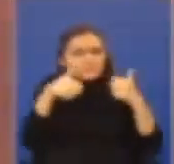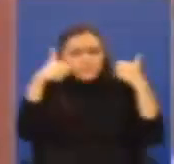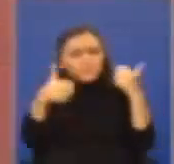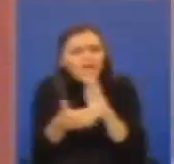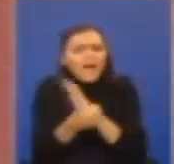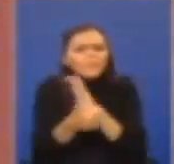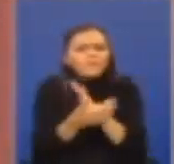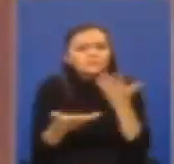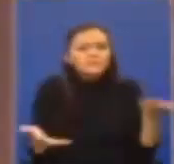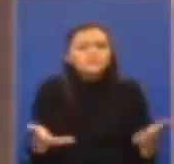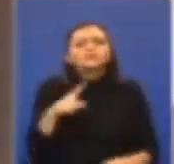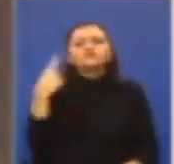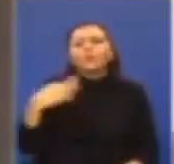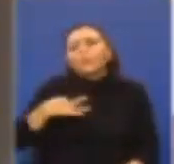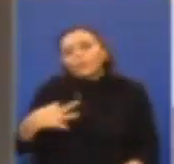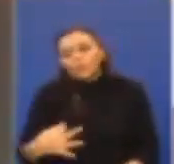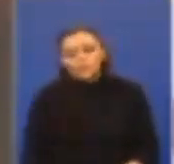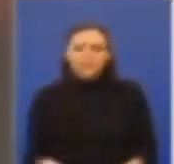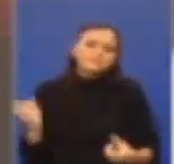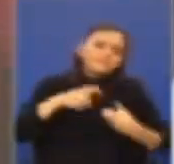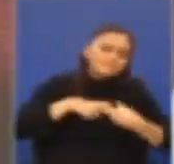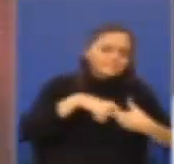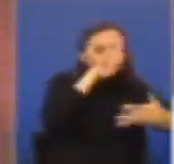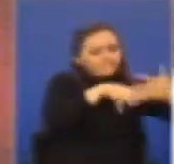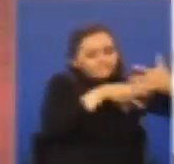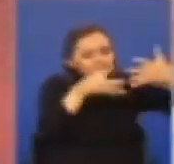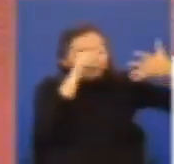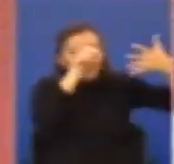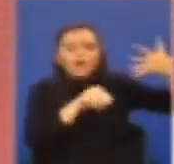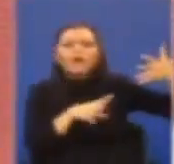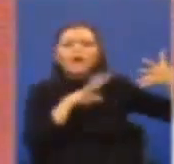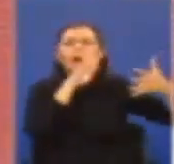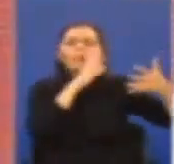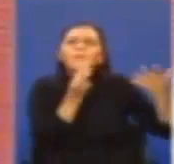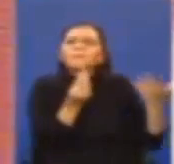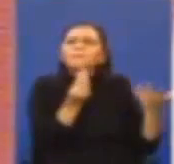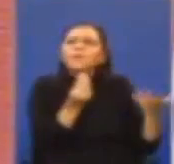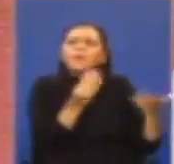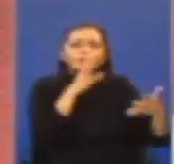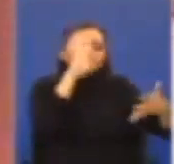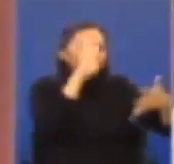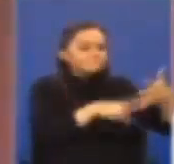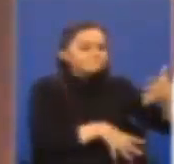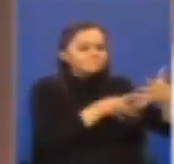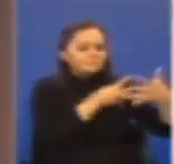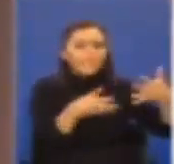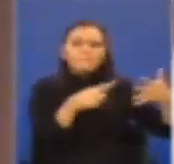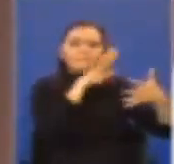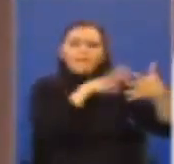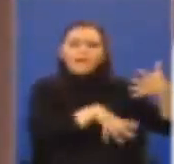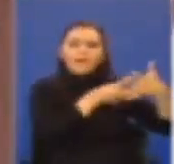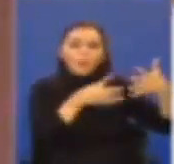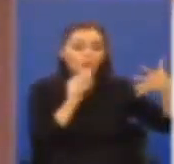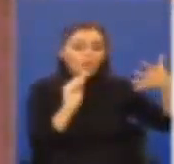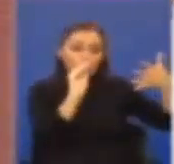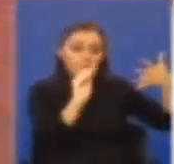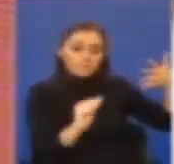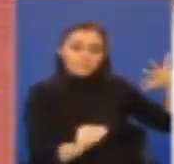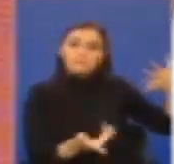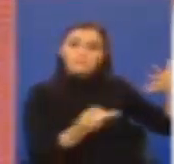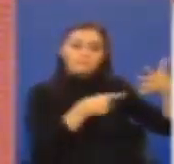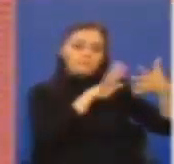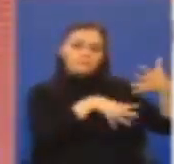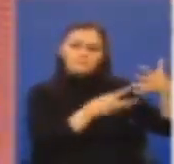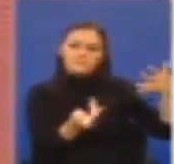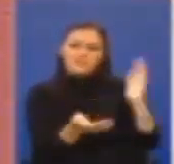capacitación. Ha habido mucho voluntarismo, mucha acción aislada y con bastante plata, porque tenían preasignaciones, etcétera. Nos falta un verdadero